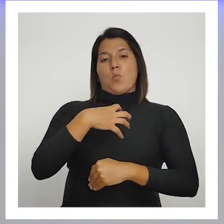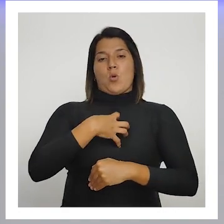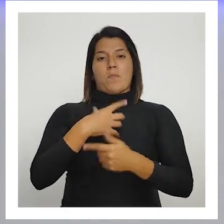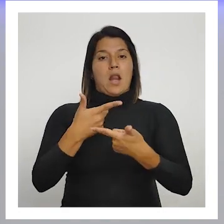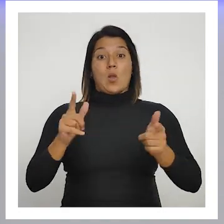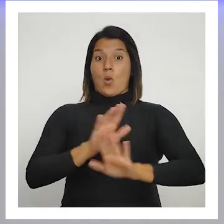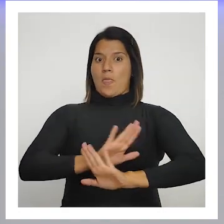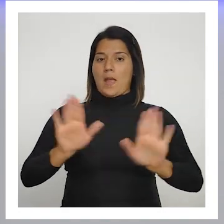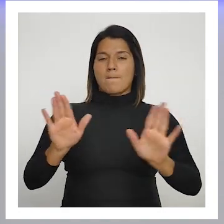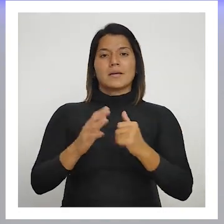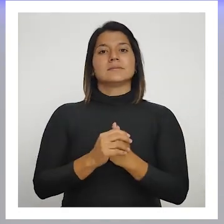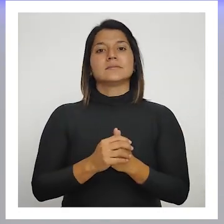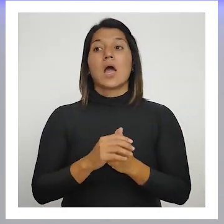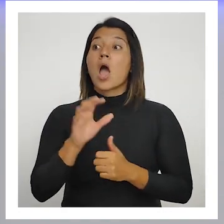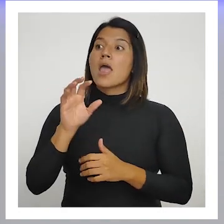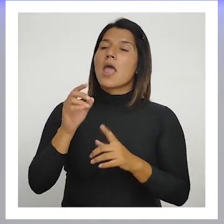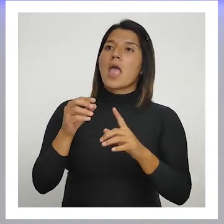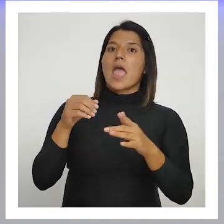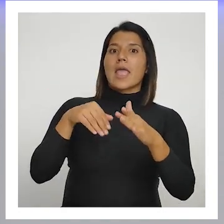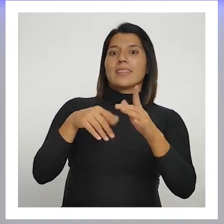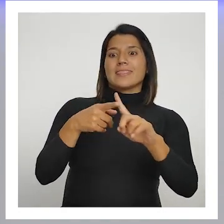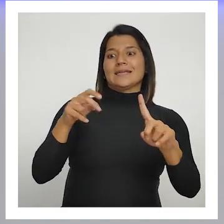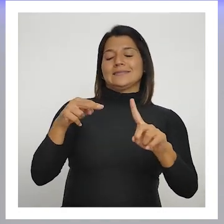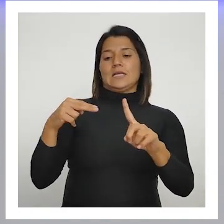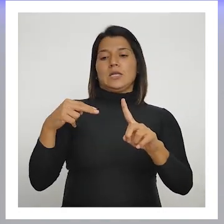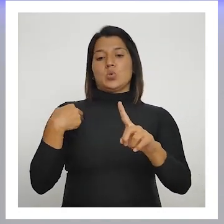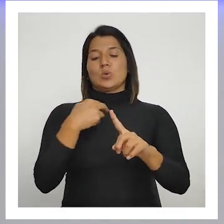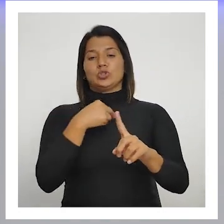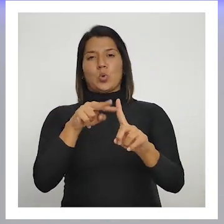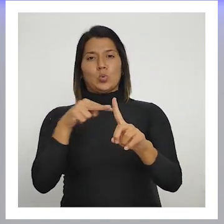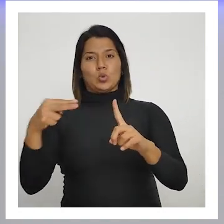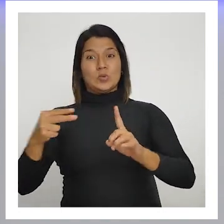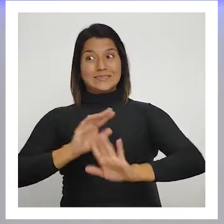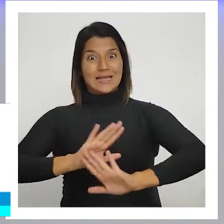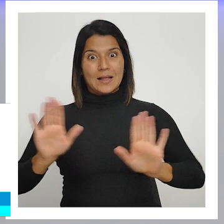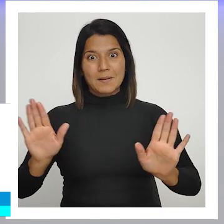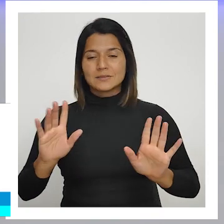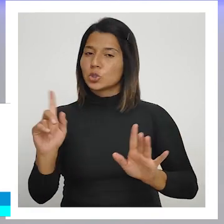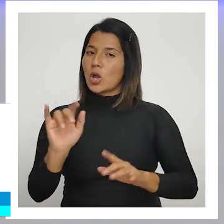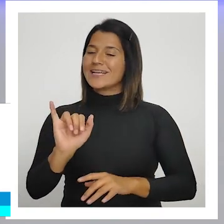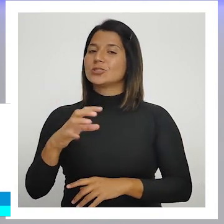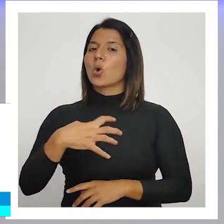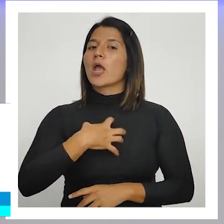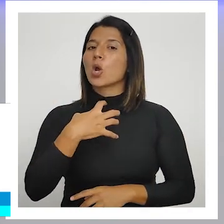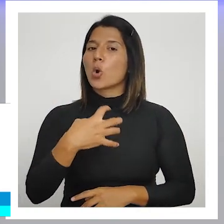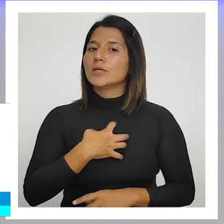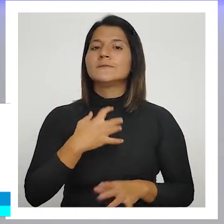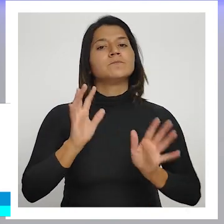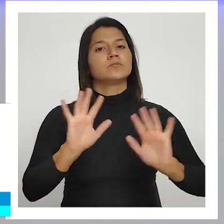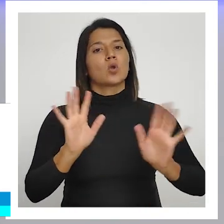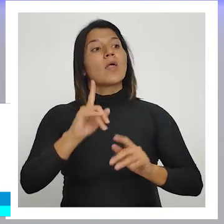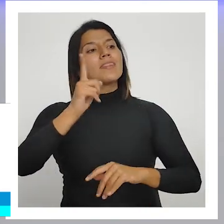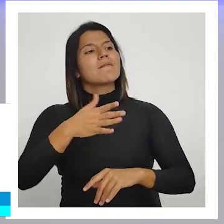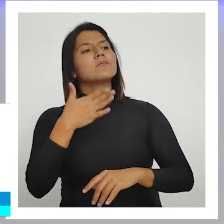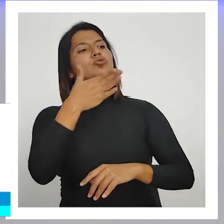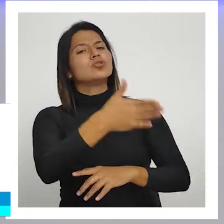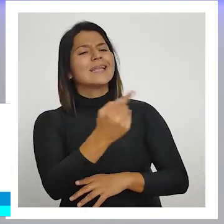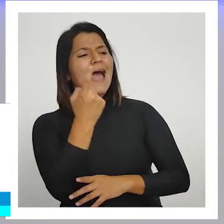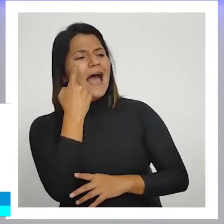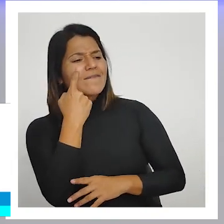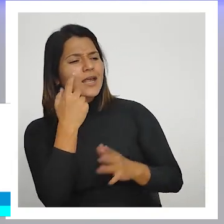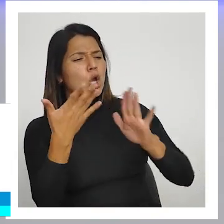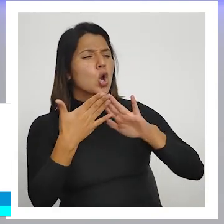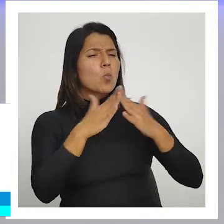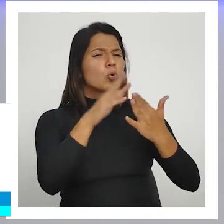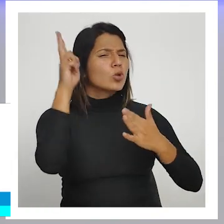da solamente en nuestro contexto. Necesitamos ir y entender qué está pasando en las comunidades indígenas y cómo podemos